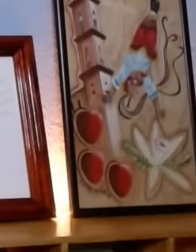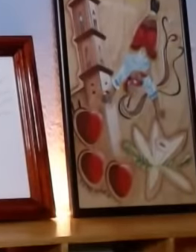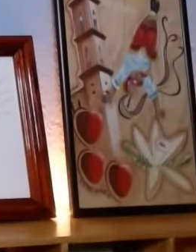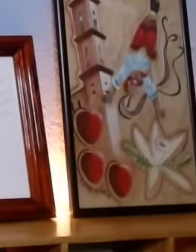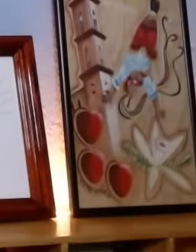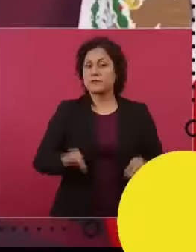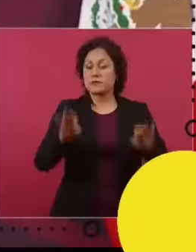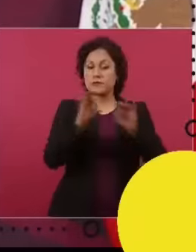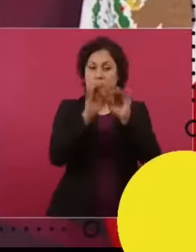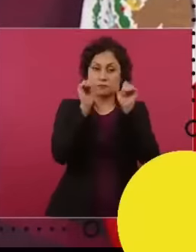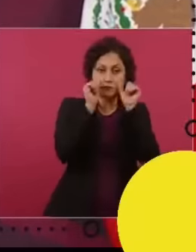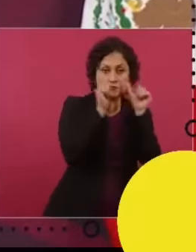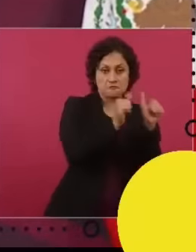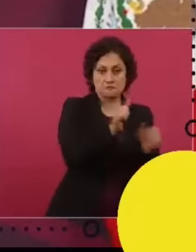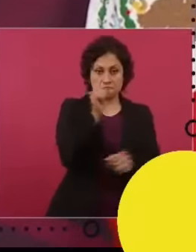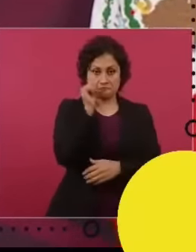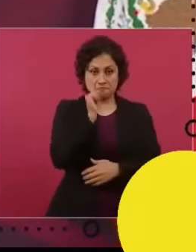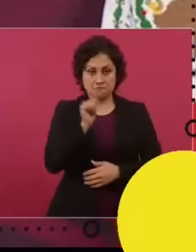la República. Fue